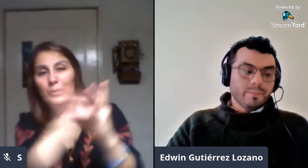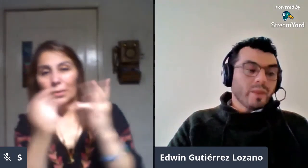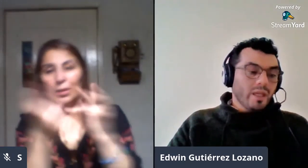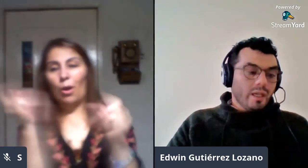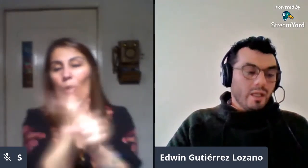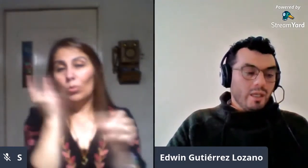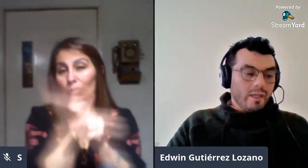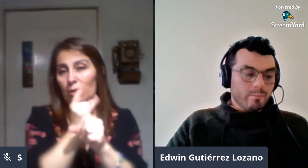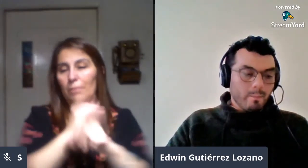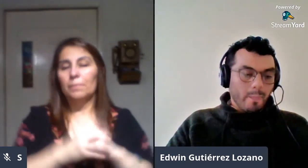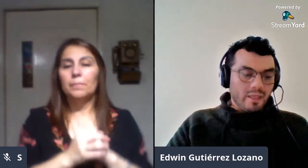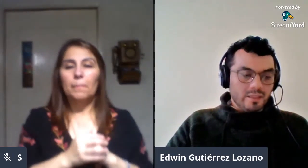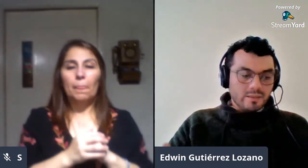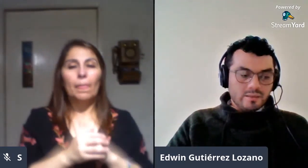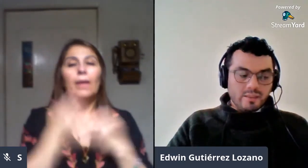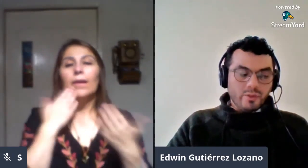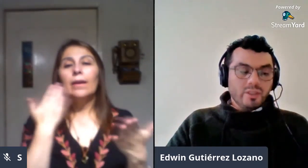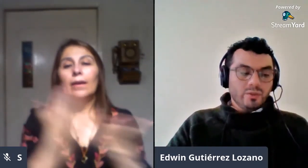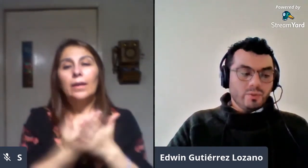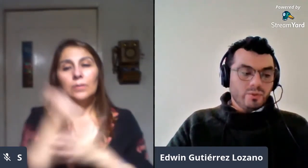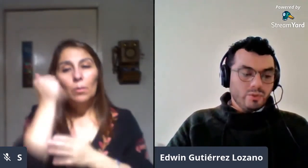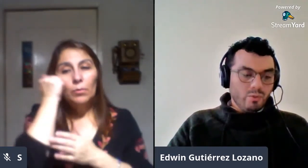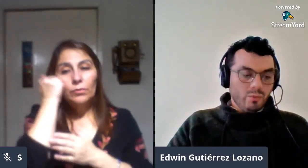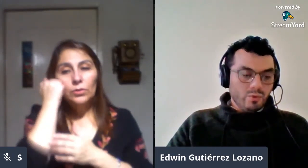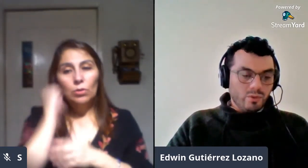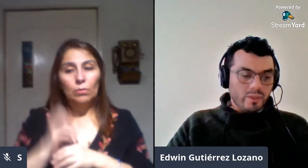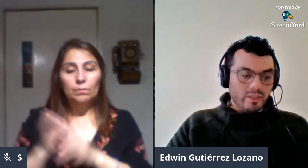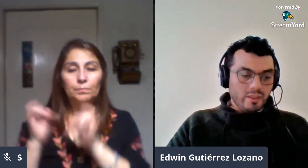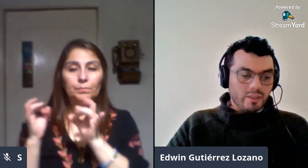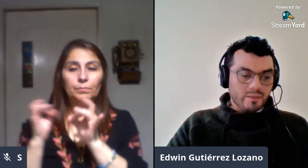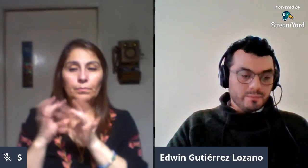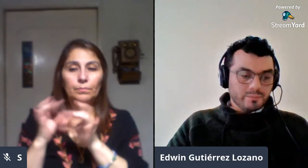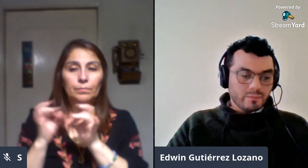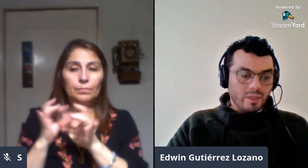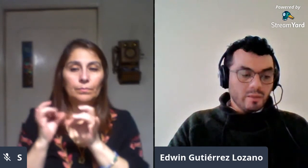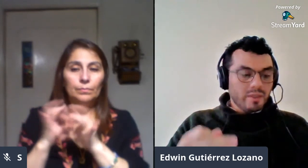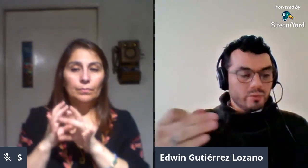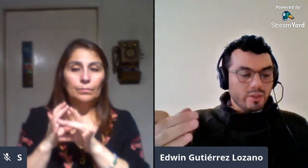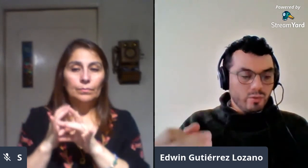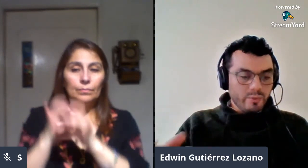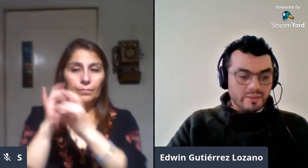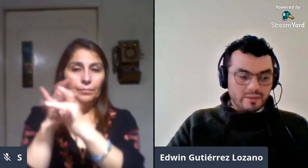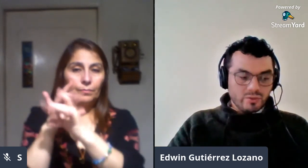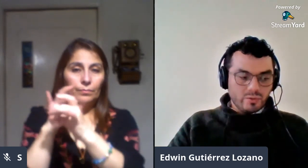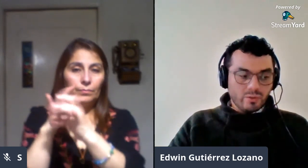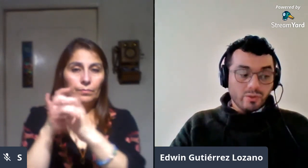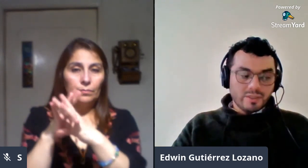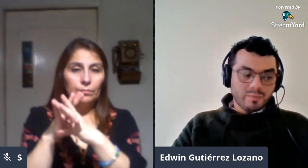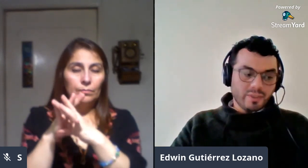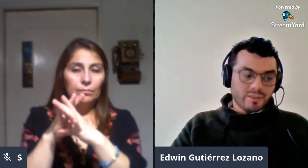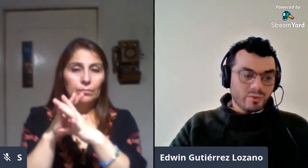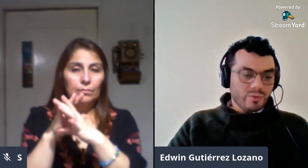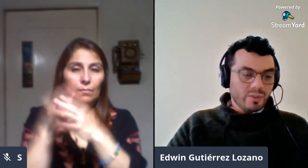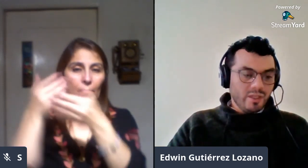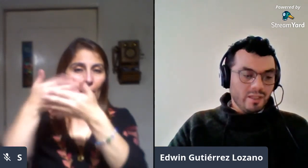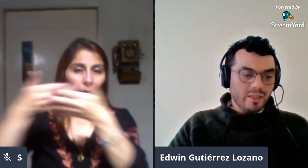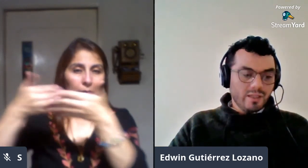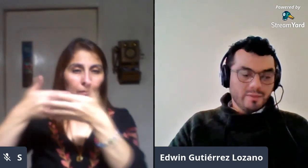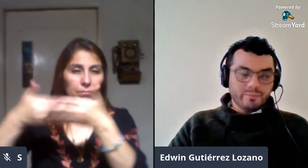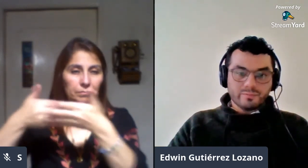Gracias, profe. En el chat se ha venido como armando una conversación con